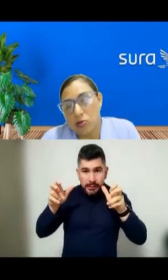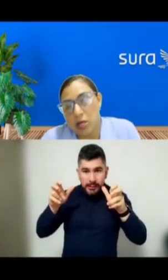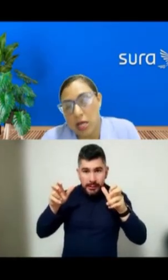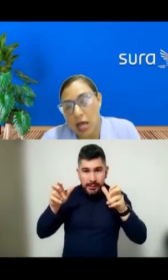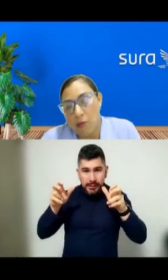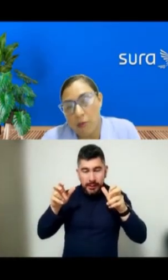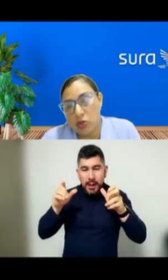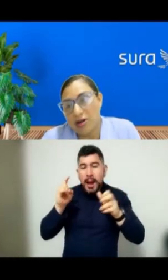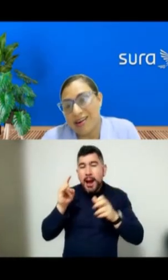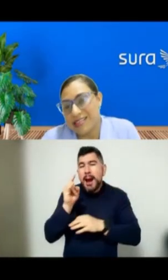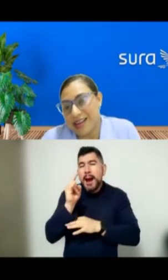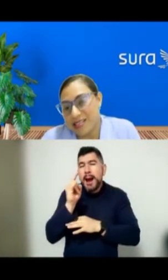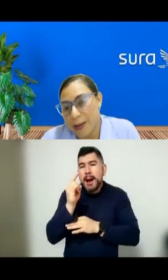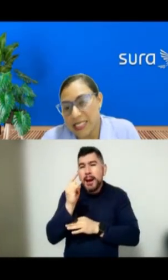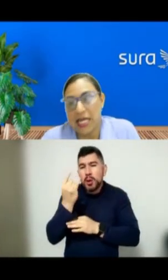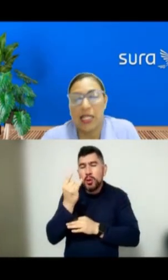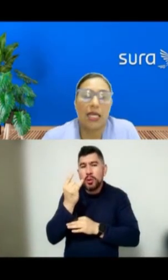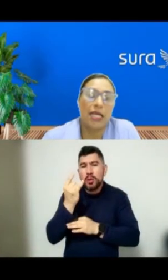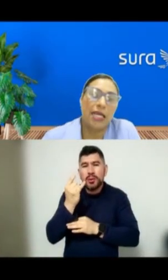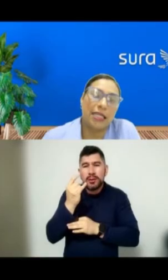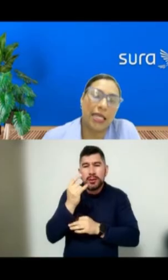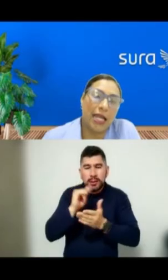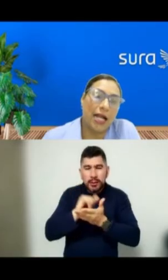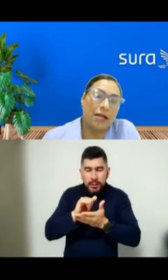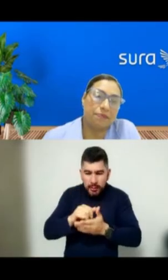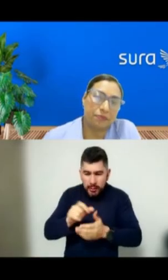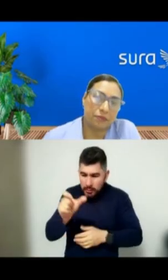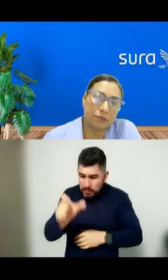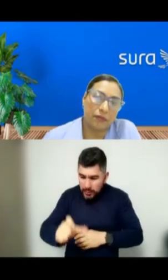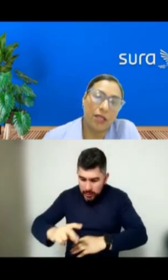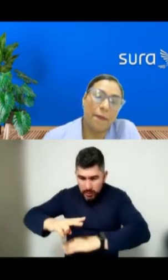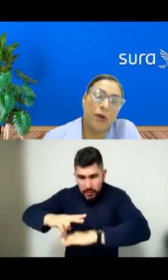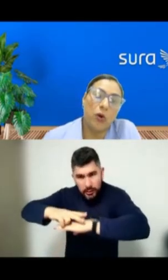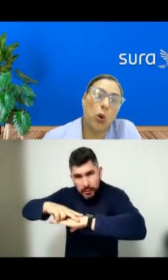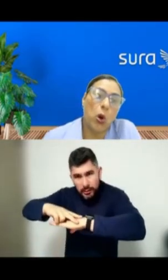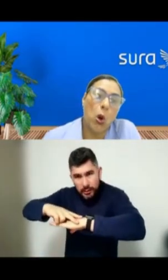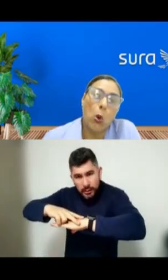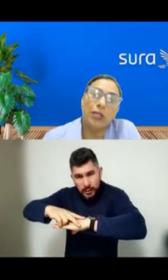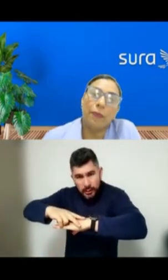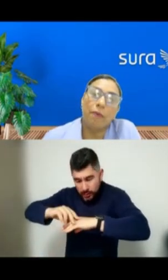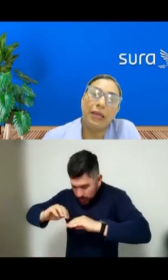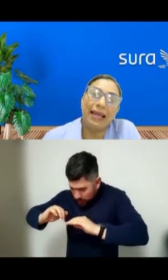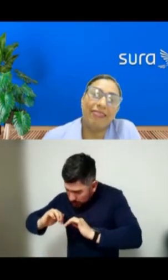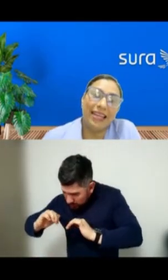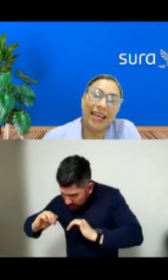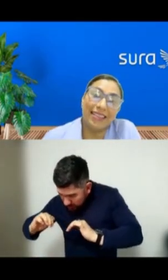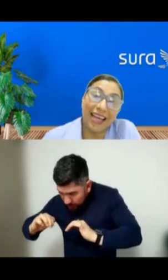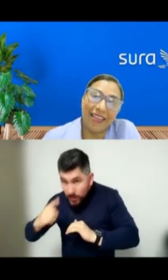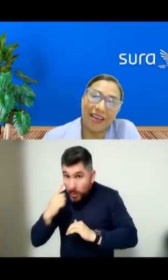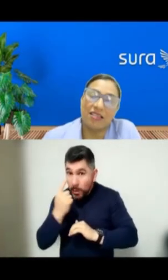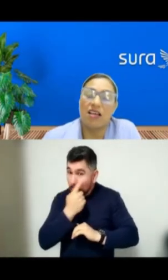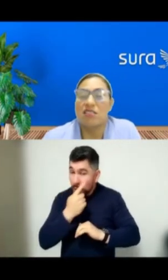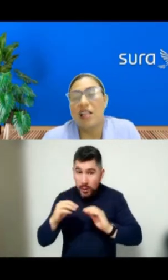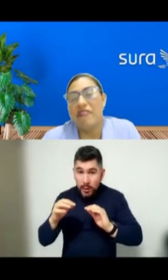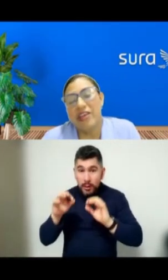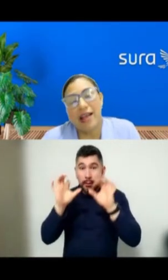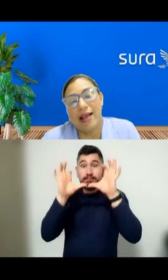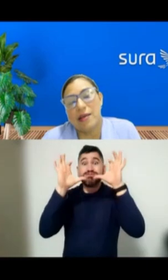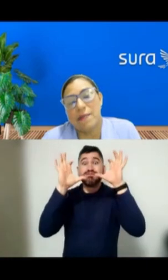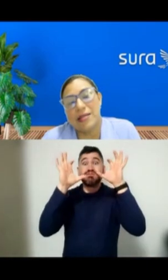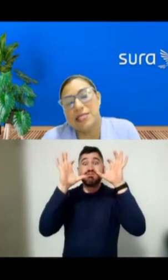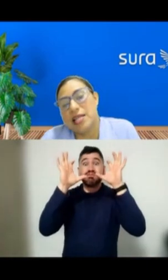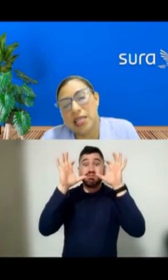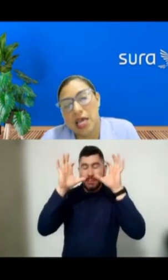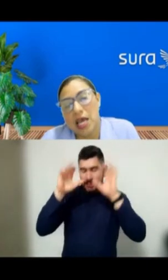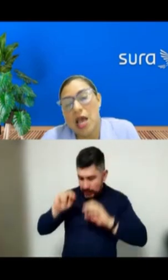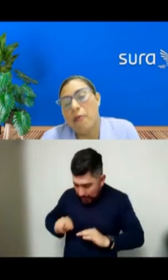que tengamos al momento de revisar ese paciente y que tenga de pronto unas pupilas dilatadas,